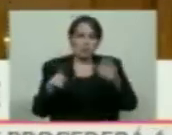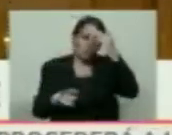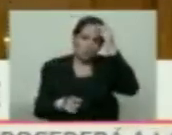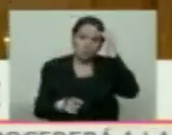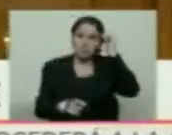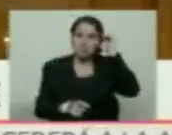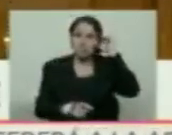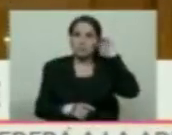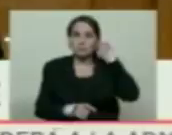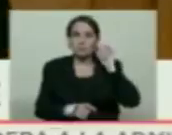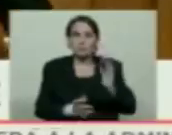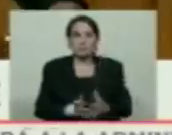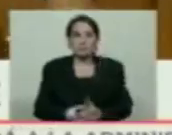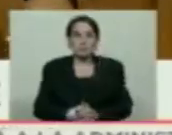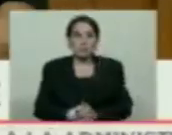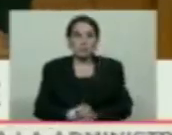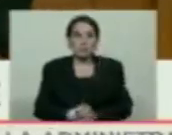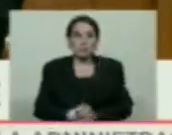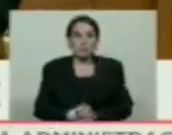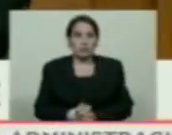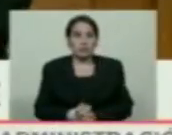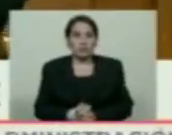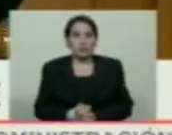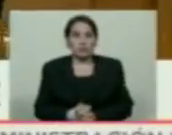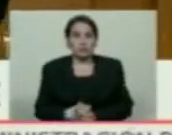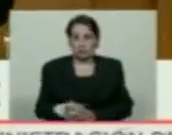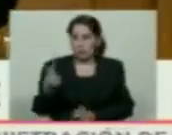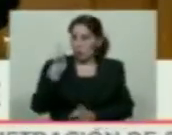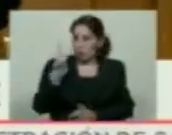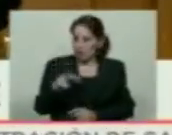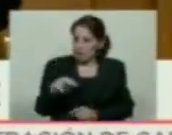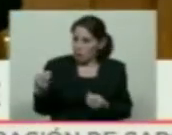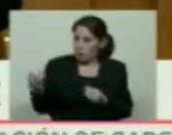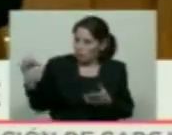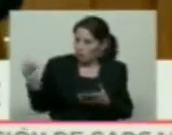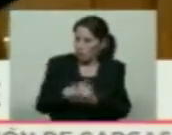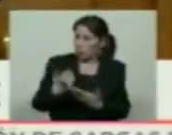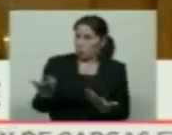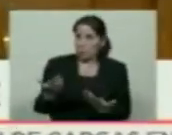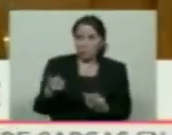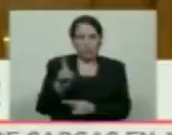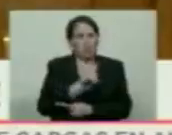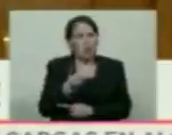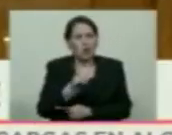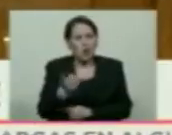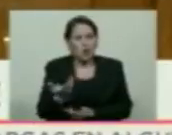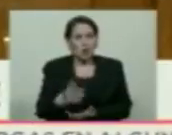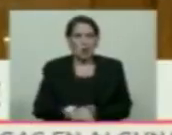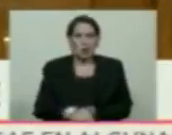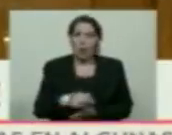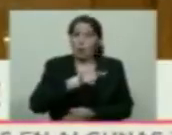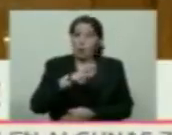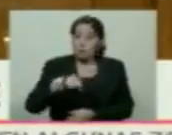sabía que era así. Es más, pasé por el lado de él y me vio como para desaparecerme. No vale. Aquí estamos metidos en